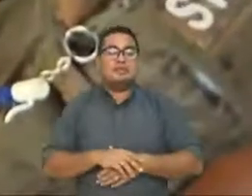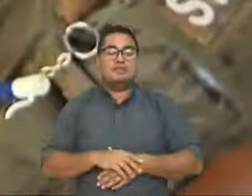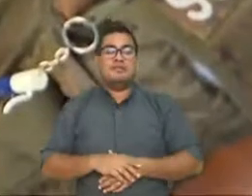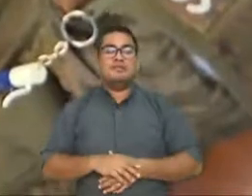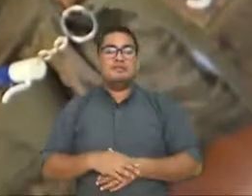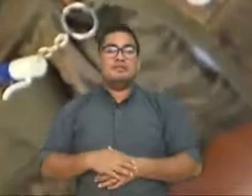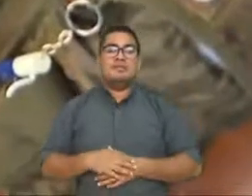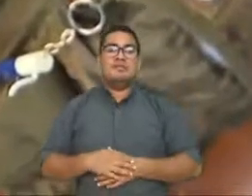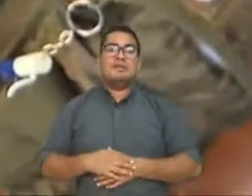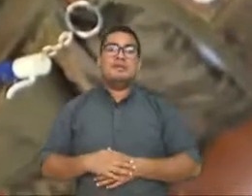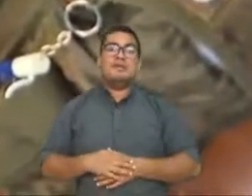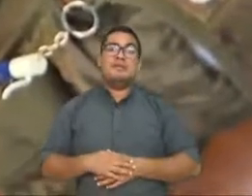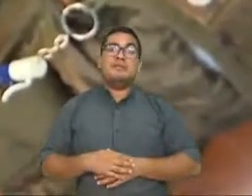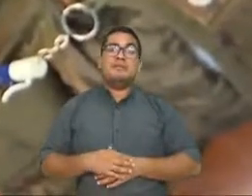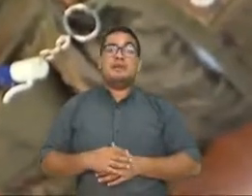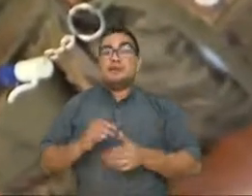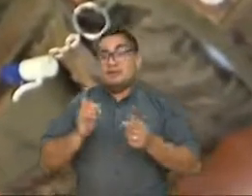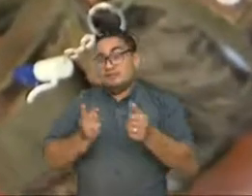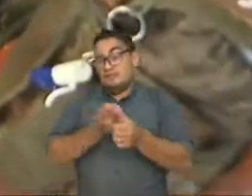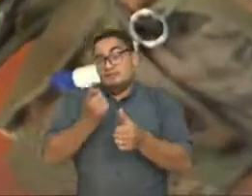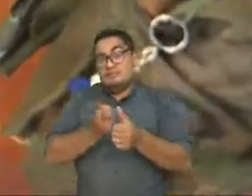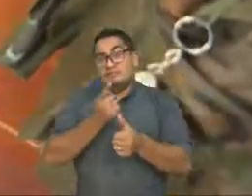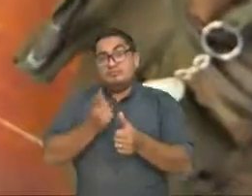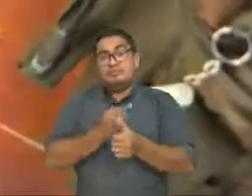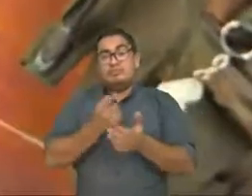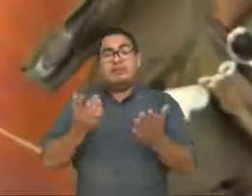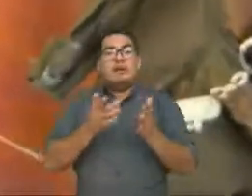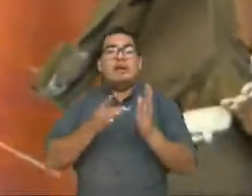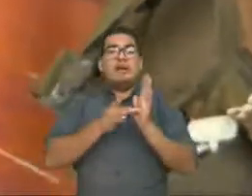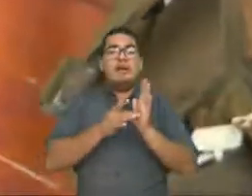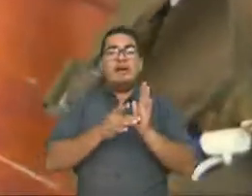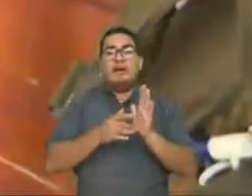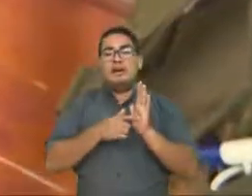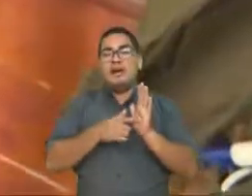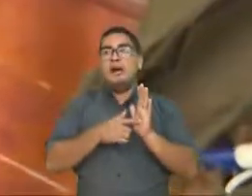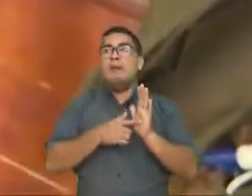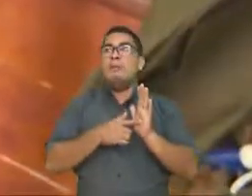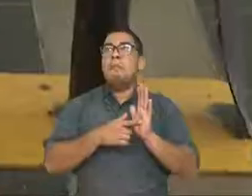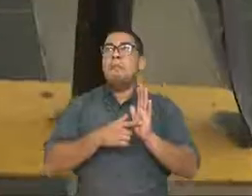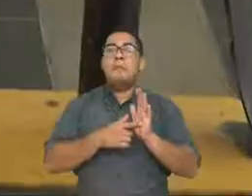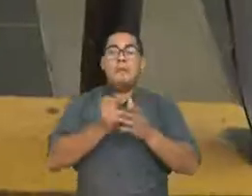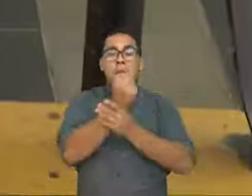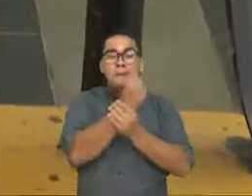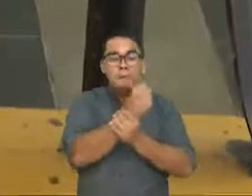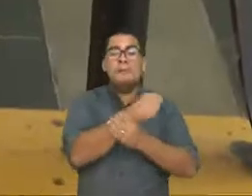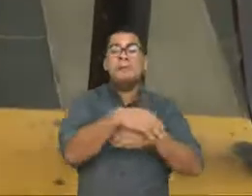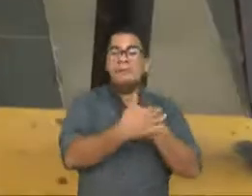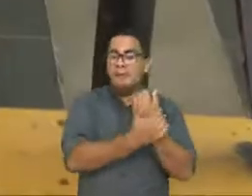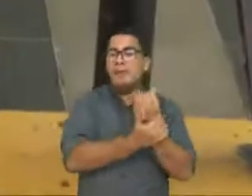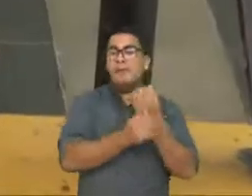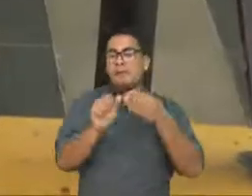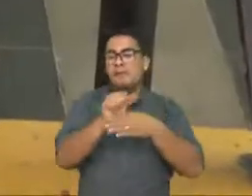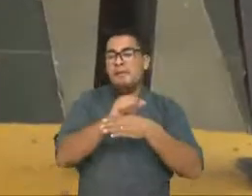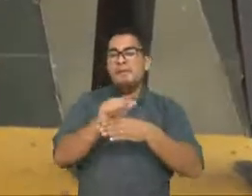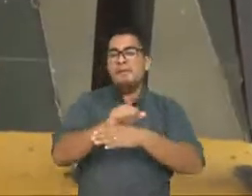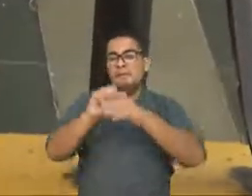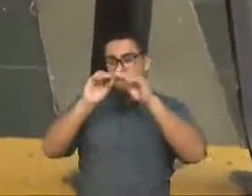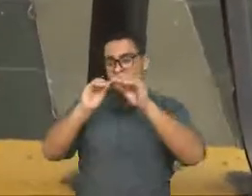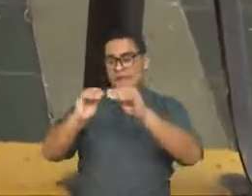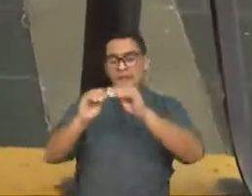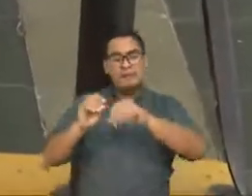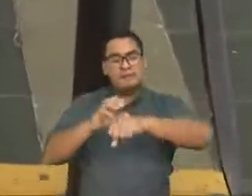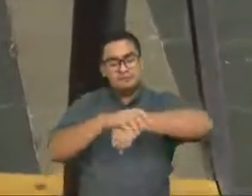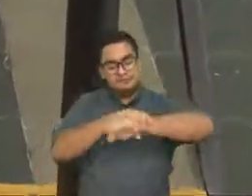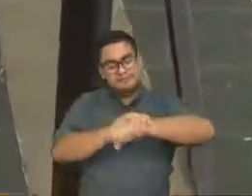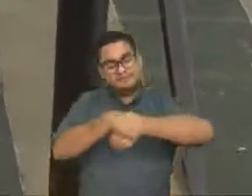este paciente primero tiene que pasar por la mano del fisioterapeuta, que es el que lo entrena para que este muñón esté preparado para